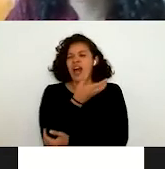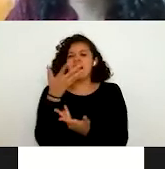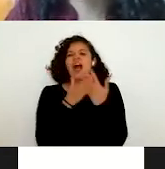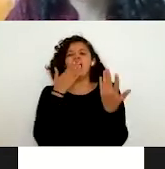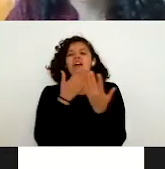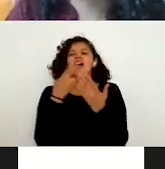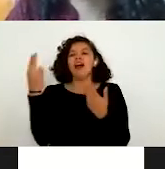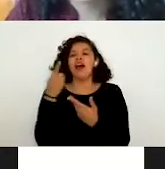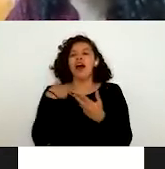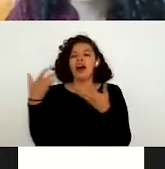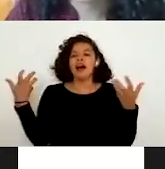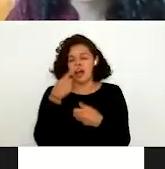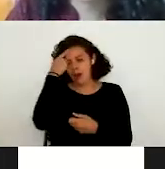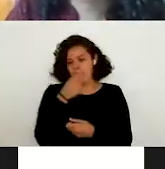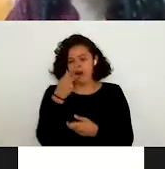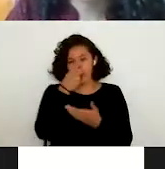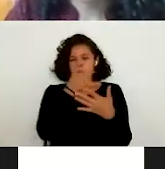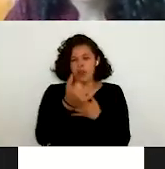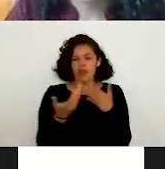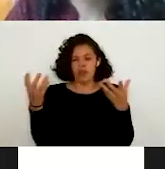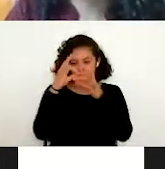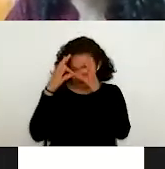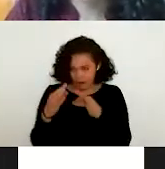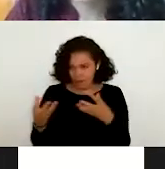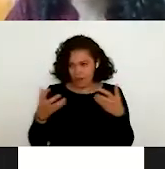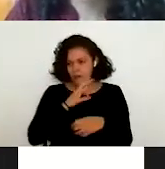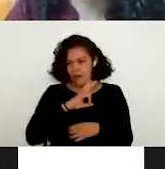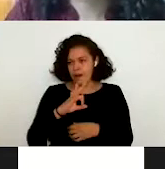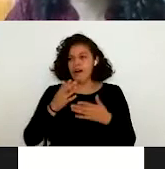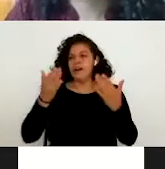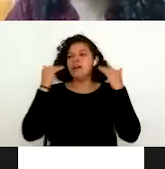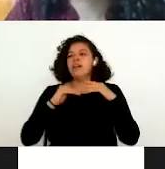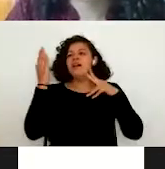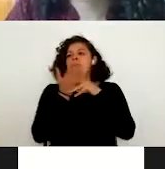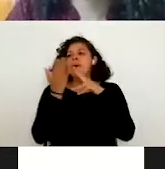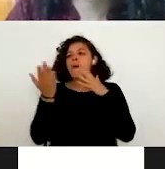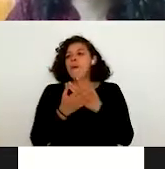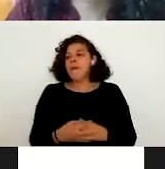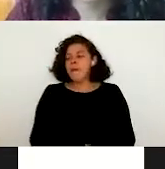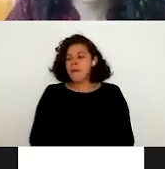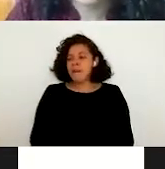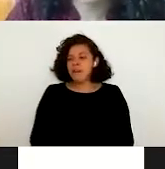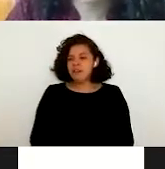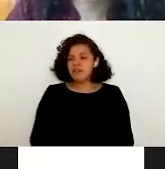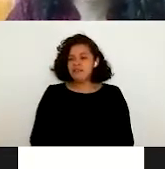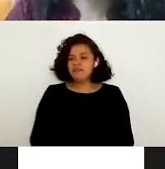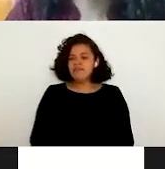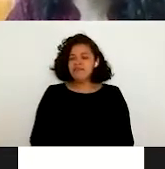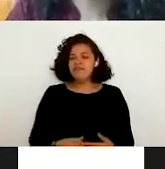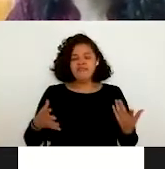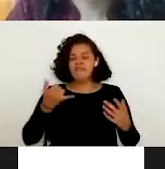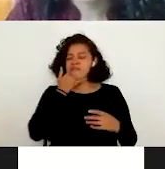necesarias para ejecutar los proyectos, ¿no? En las secciones, en las estrategias, perdón,